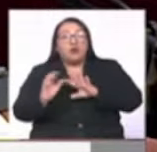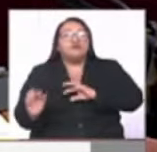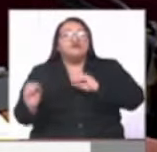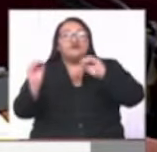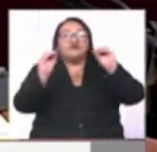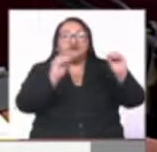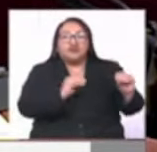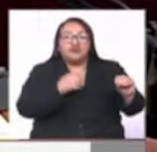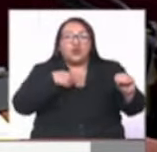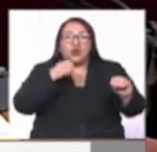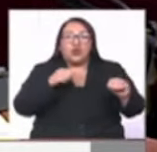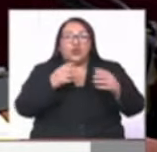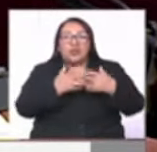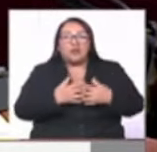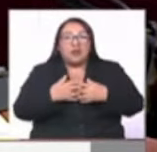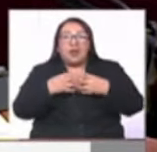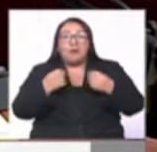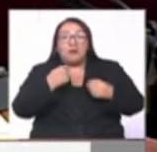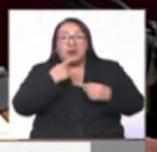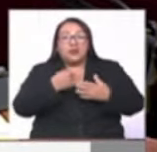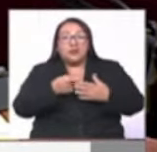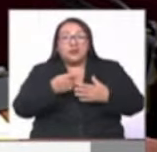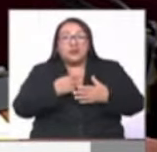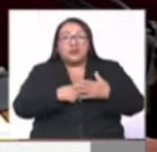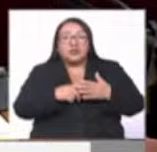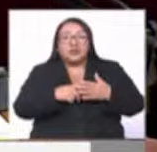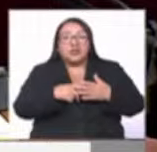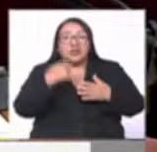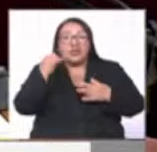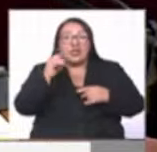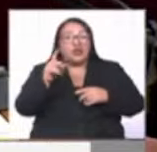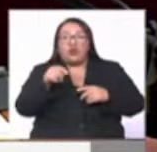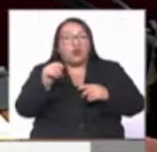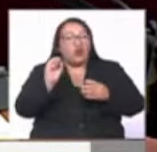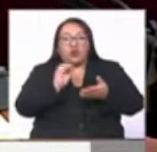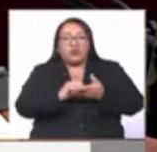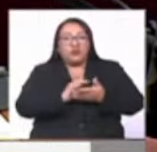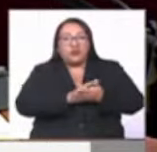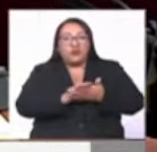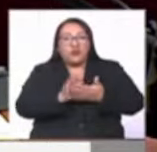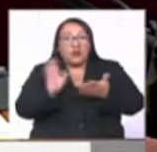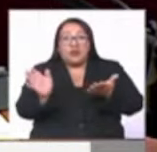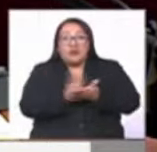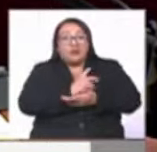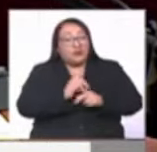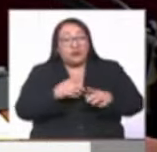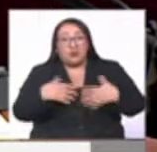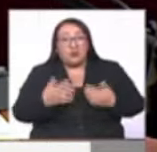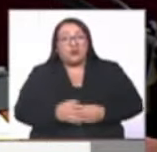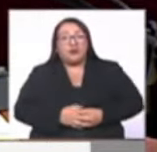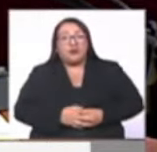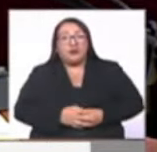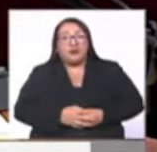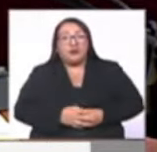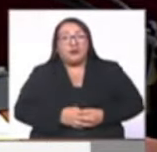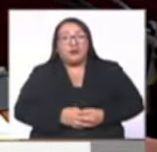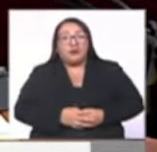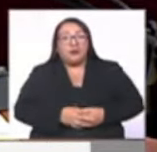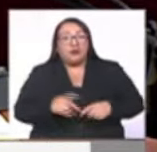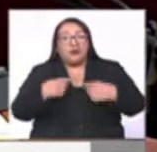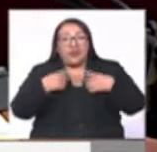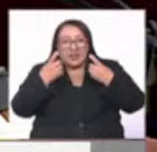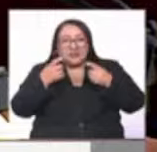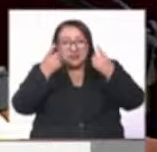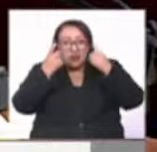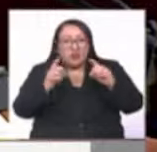la Corte Interamericana bajo el argumento que el criterio interpretativo no justifica una destitución e una decisión de